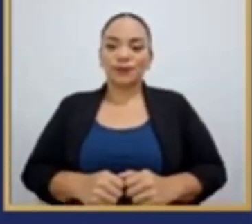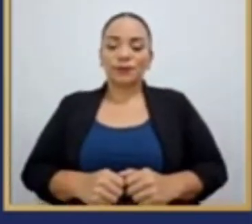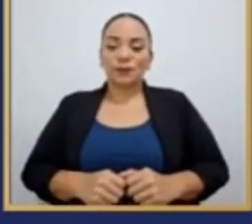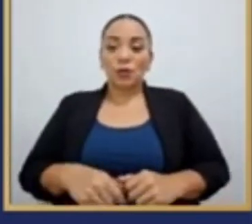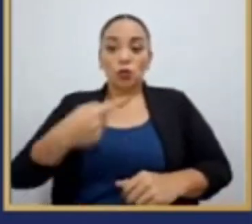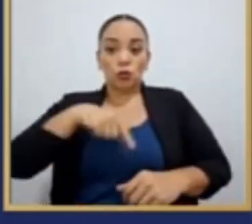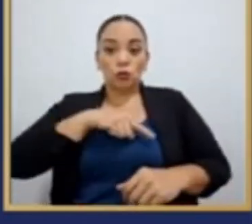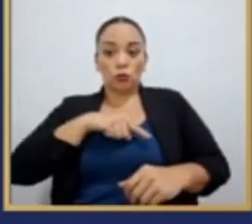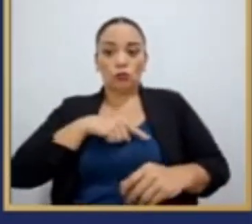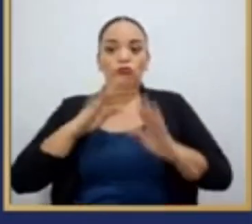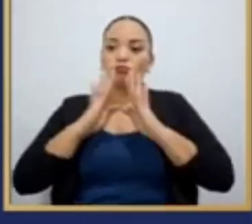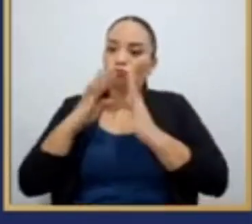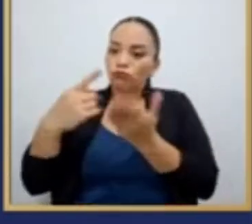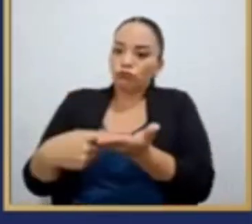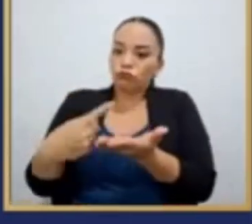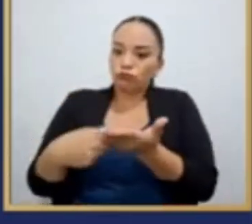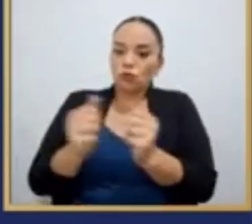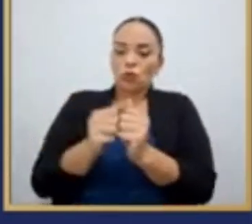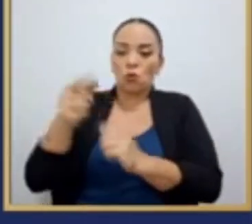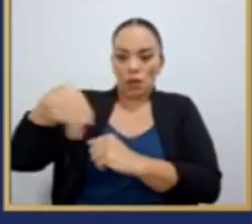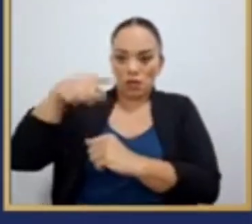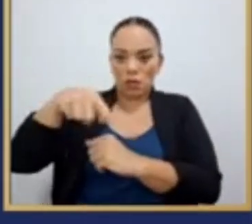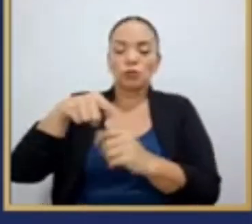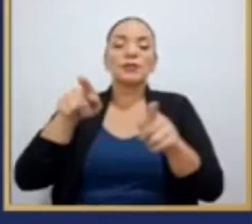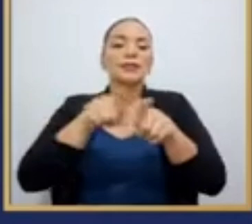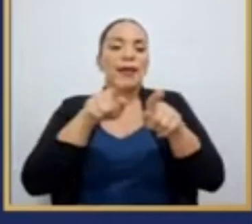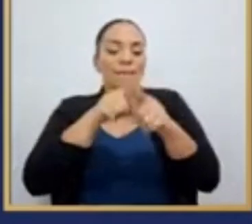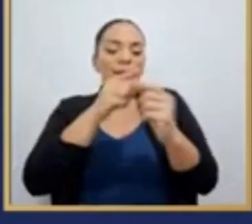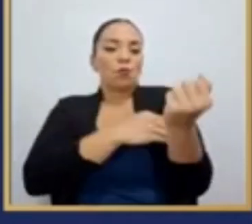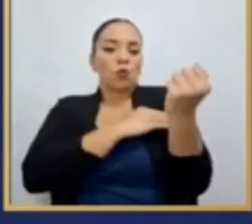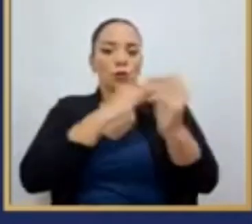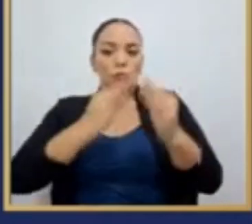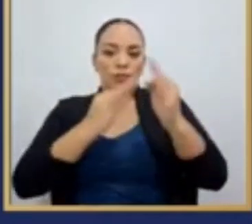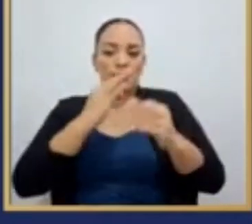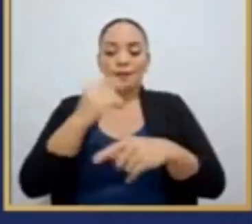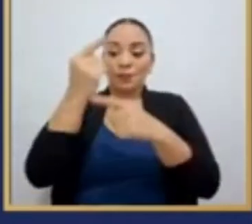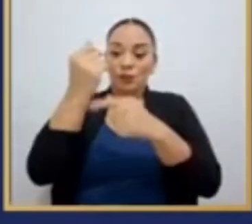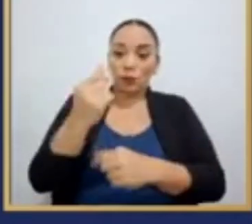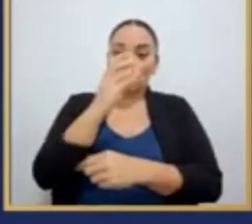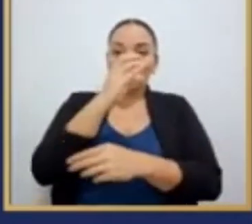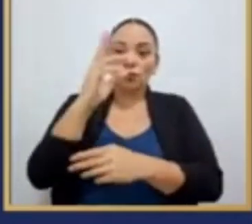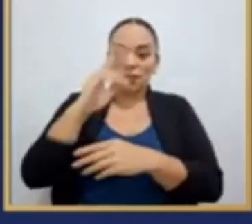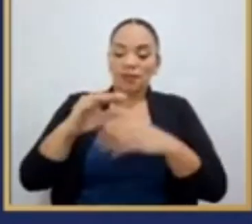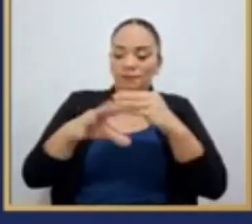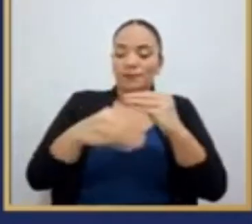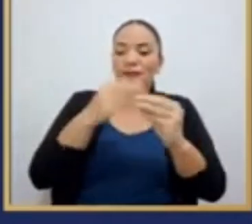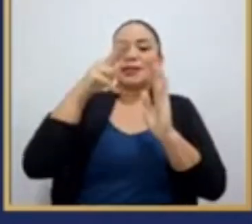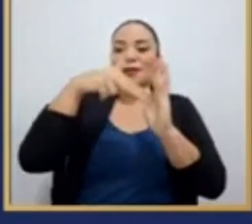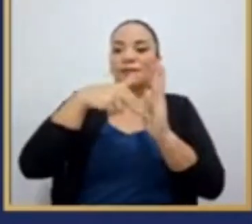con ellos, conversamos con el Poder Judicial y se integraron en el presupuesto de la República